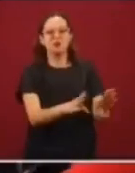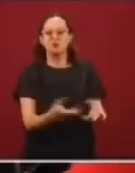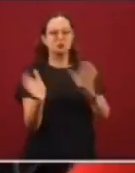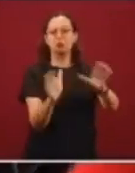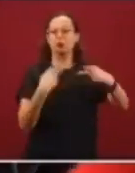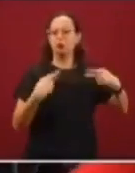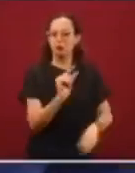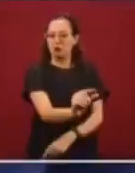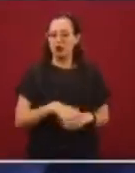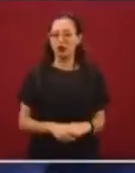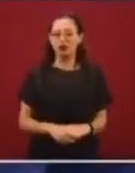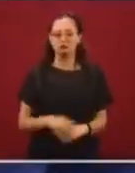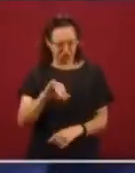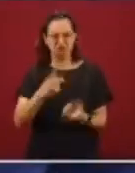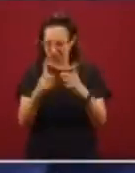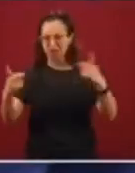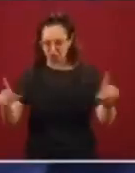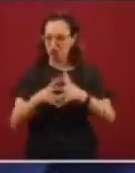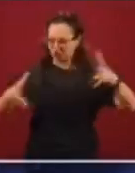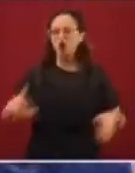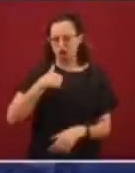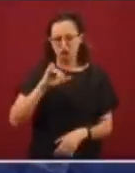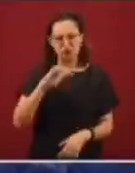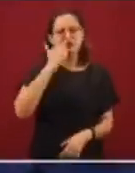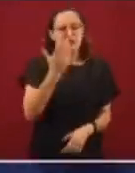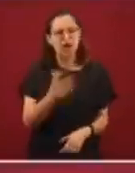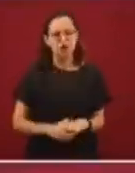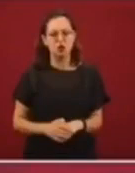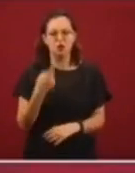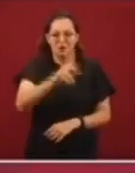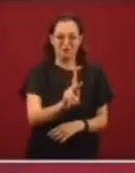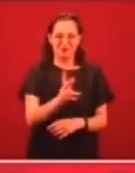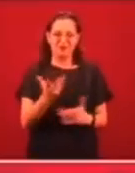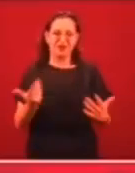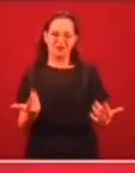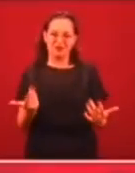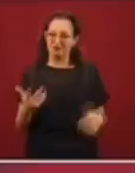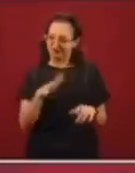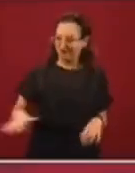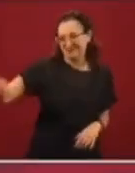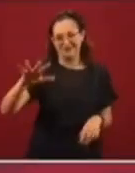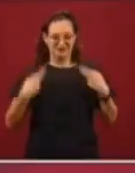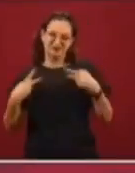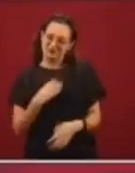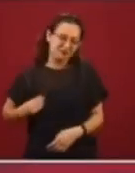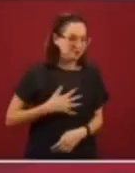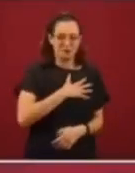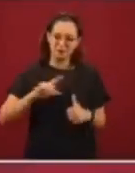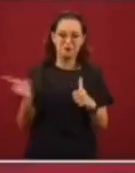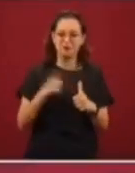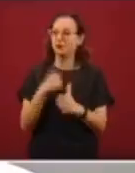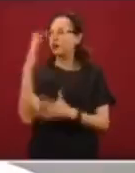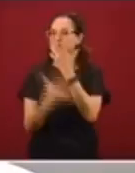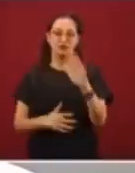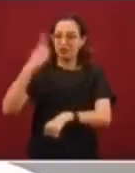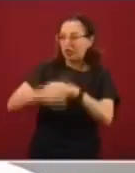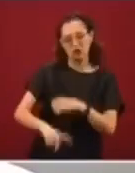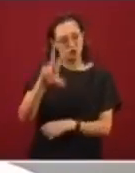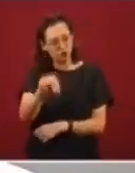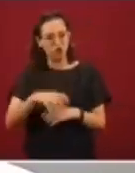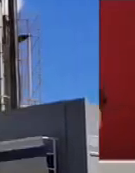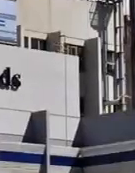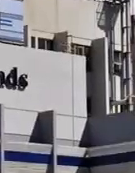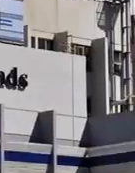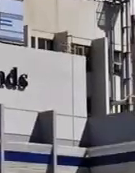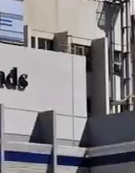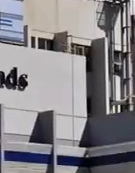crecimiento, sí, nada más que quiero que el crecimiento traiga aparejado el bienestar de la gente y que no se afecte el medio ambiente. Afortunadamente, me